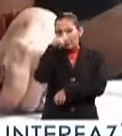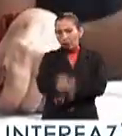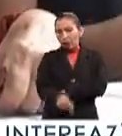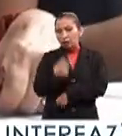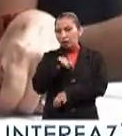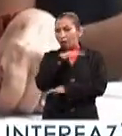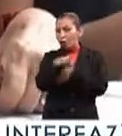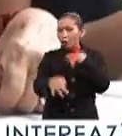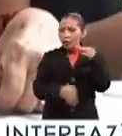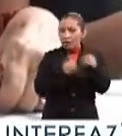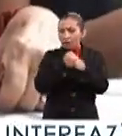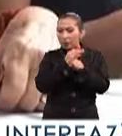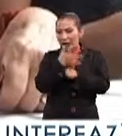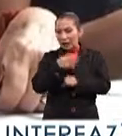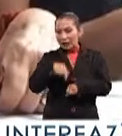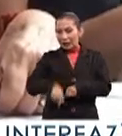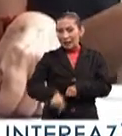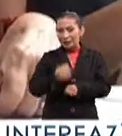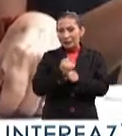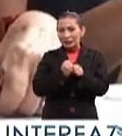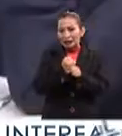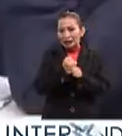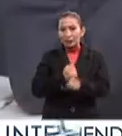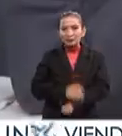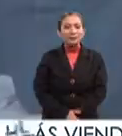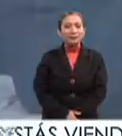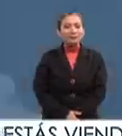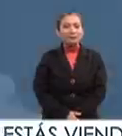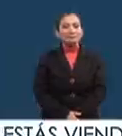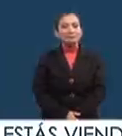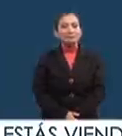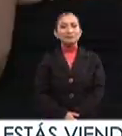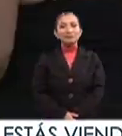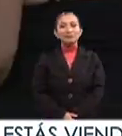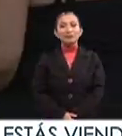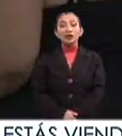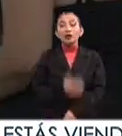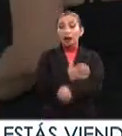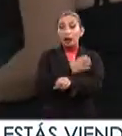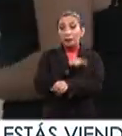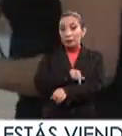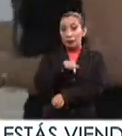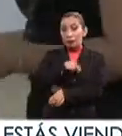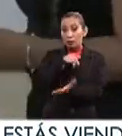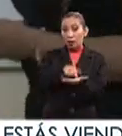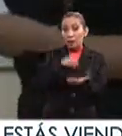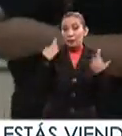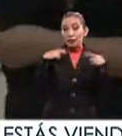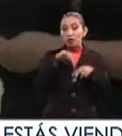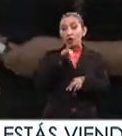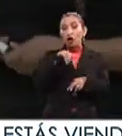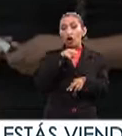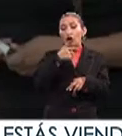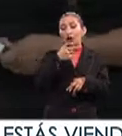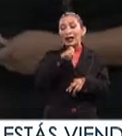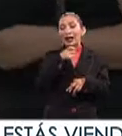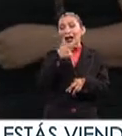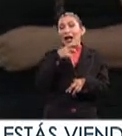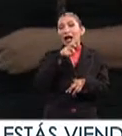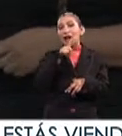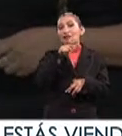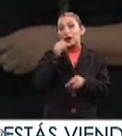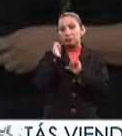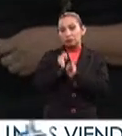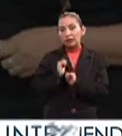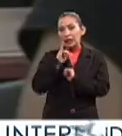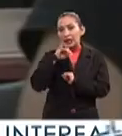Te tenemos todos los detalles en nuestro reportaje del día. Nos acompaña en Interfaz el maestro Jorge Galván Romero,